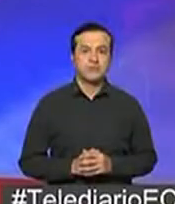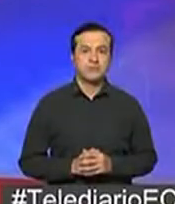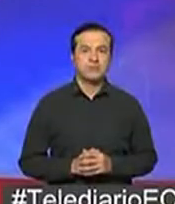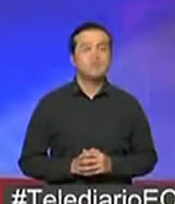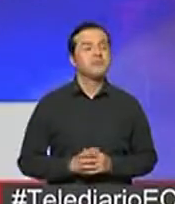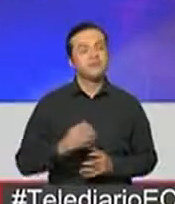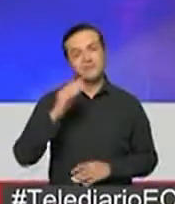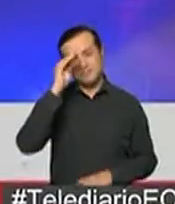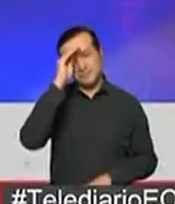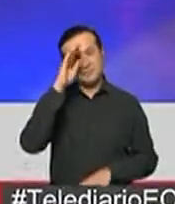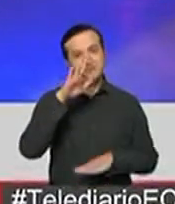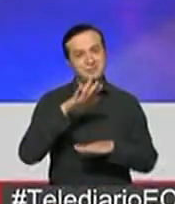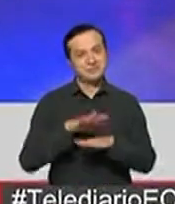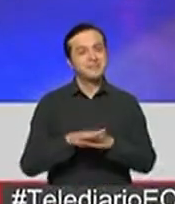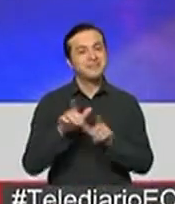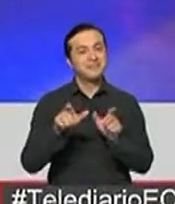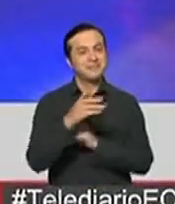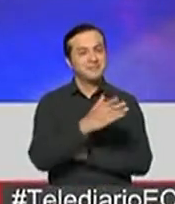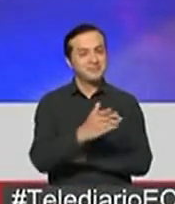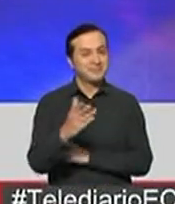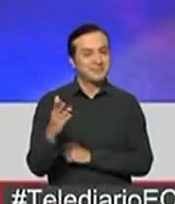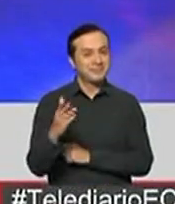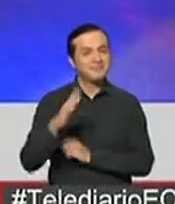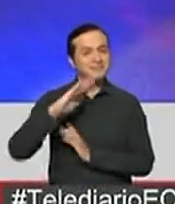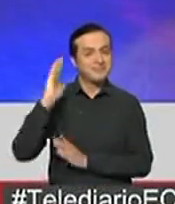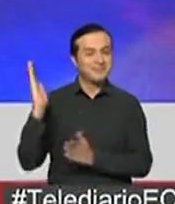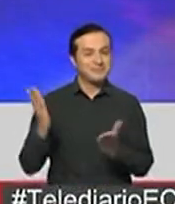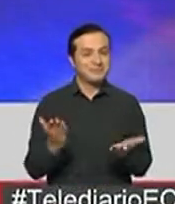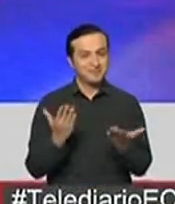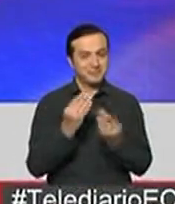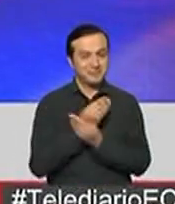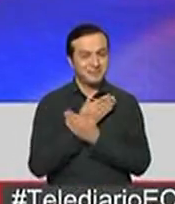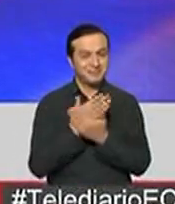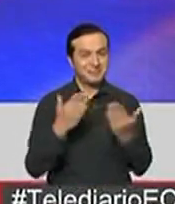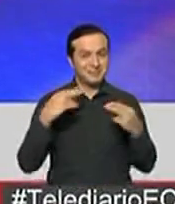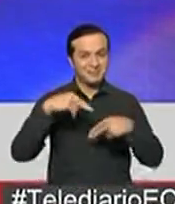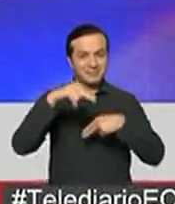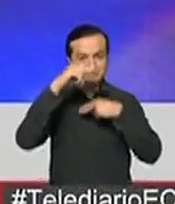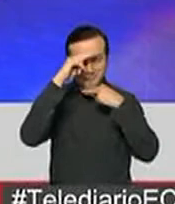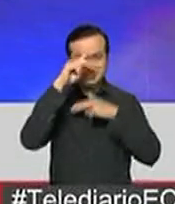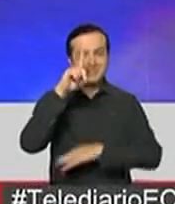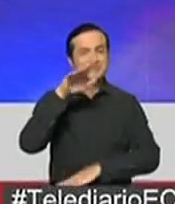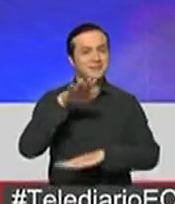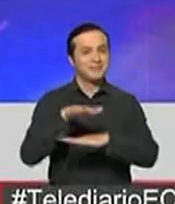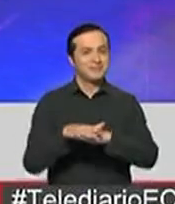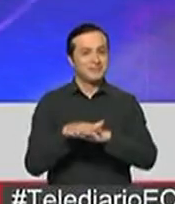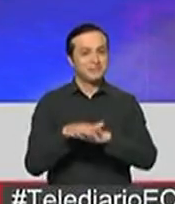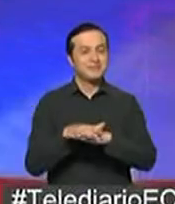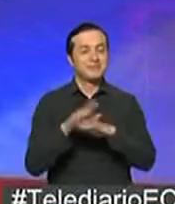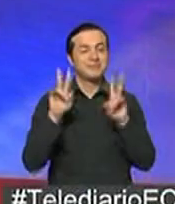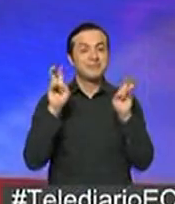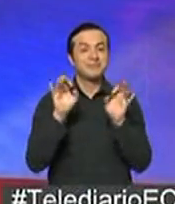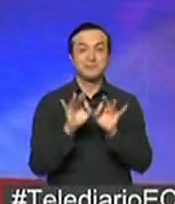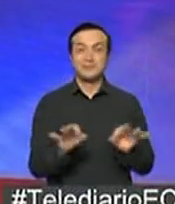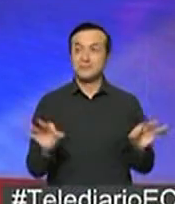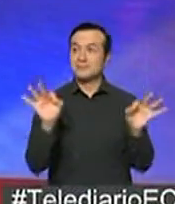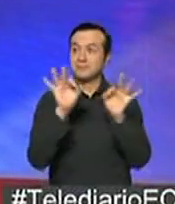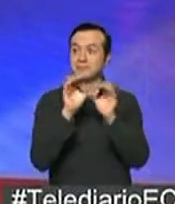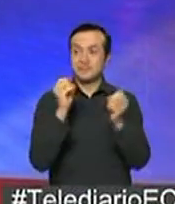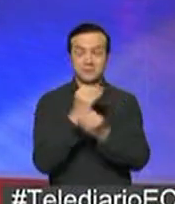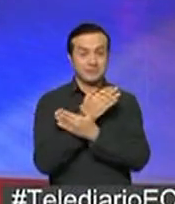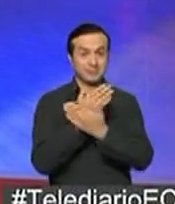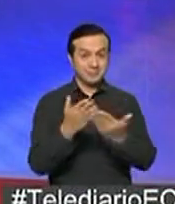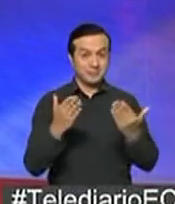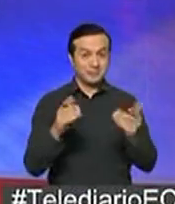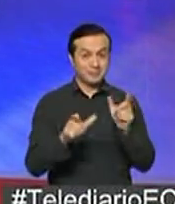muy buenas tardes con cada uno de nuestros televidentes bienvenidos y bienvenidas a telediario de misión central tenemos importante información que